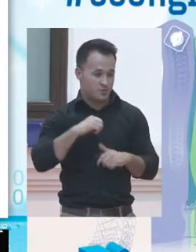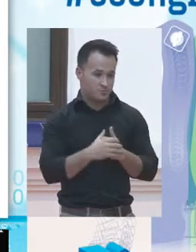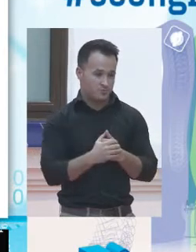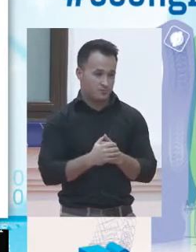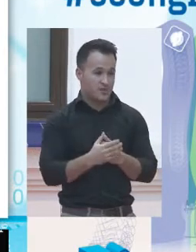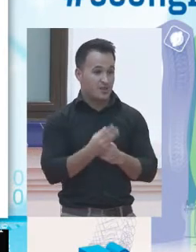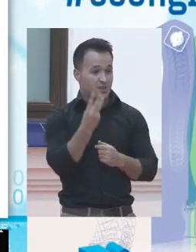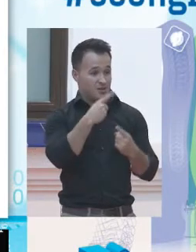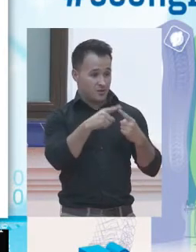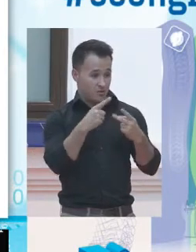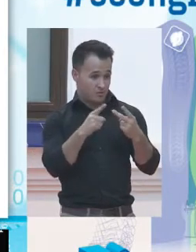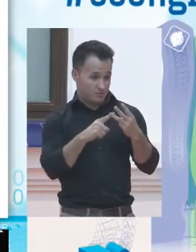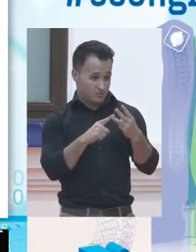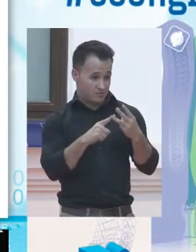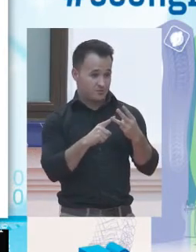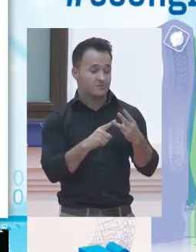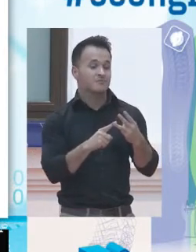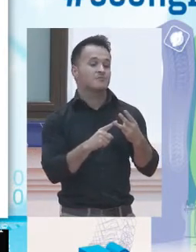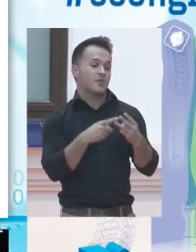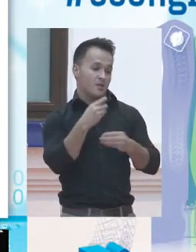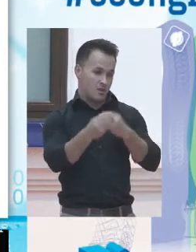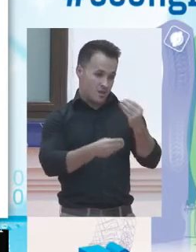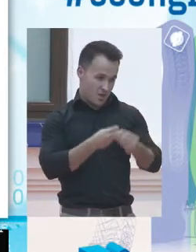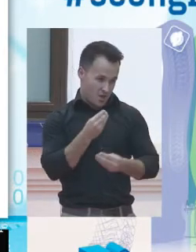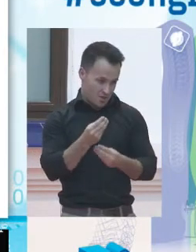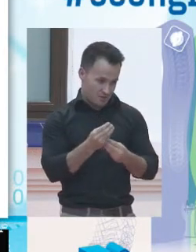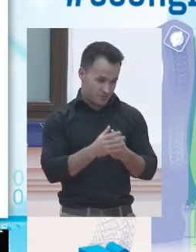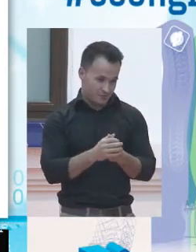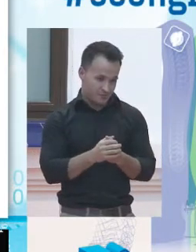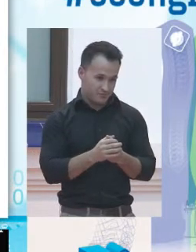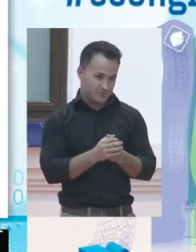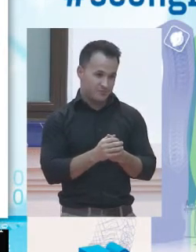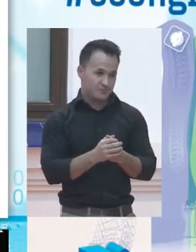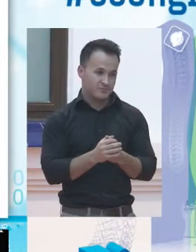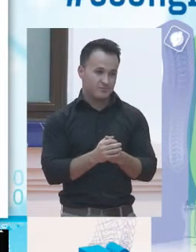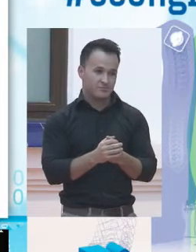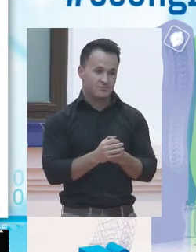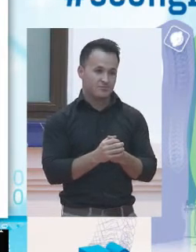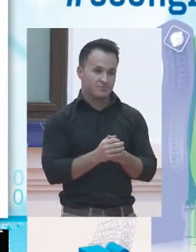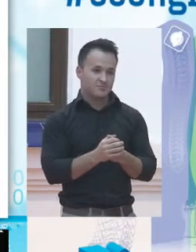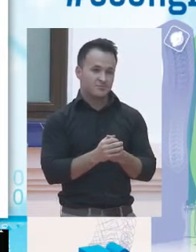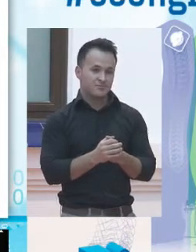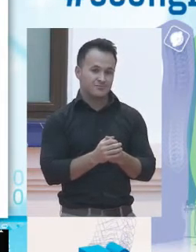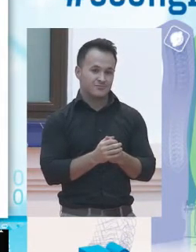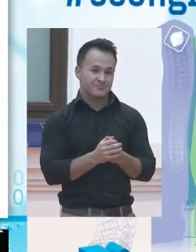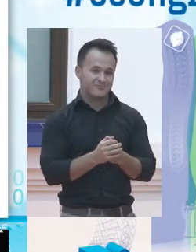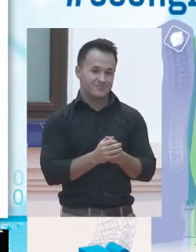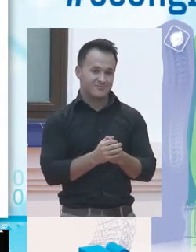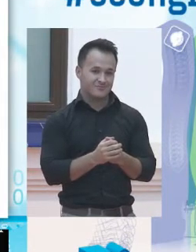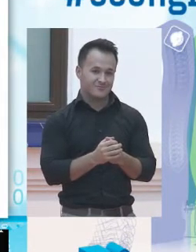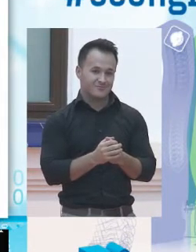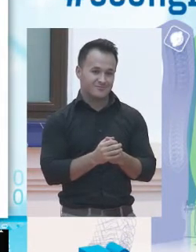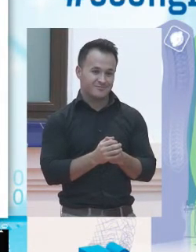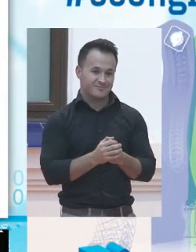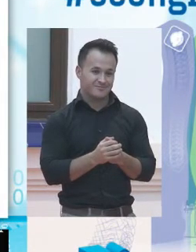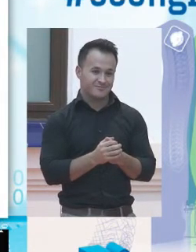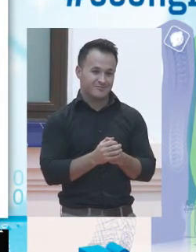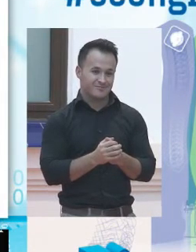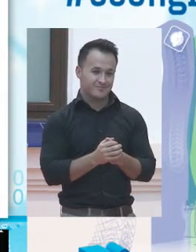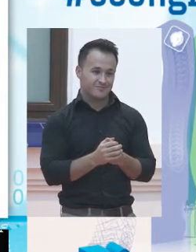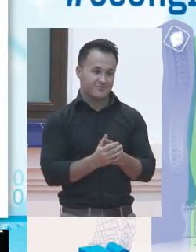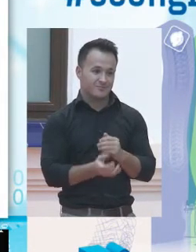Esas 3 cosas son las que había que hacer. Lo primero, hacer un partnership europeo para conducir la innovación y el crecimiento. Para eso creó un grupo, una junta directiva